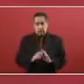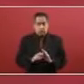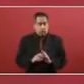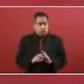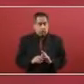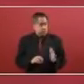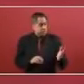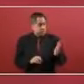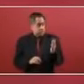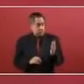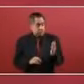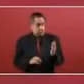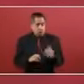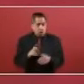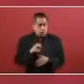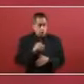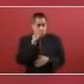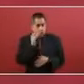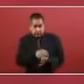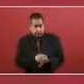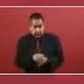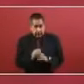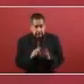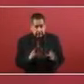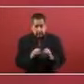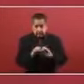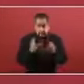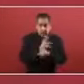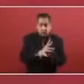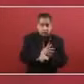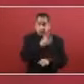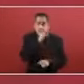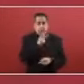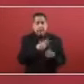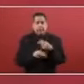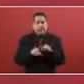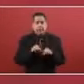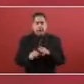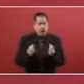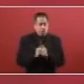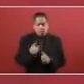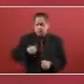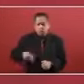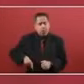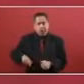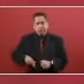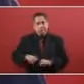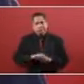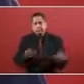lo aceptaba no iba a poder trabajar en este gobierno.